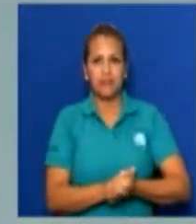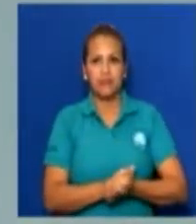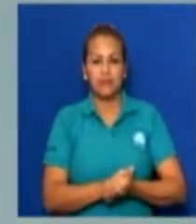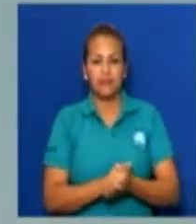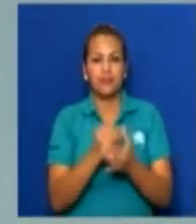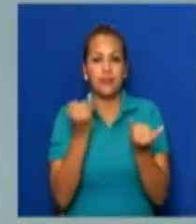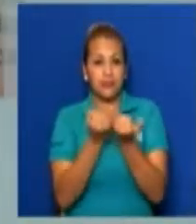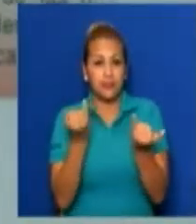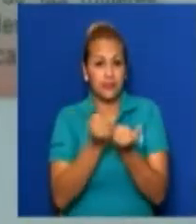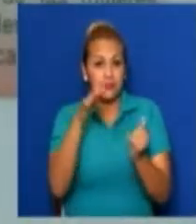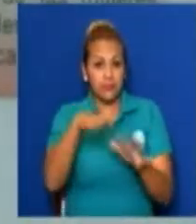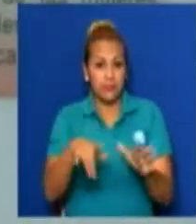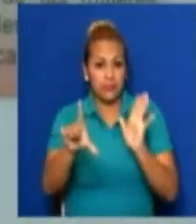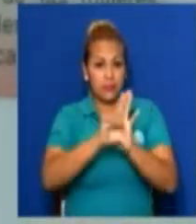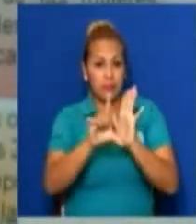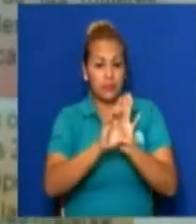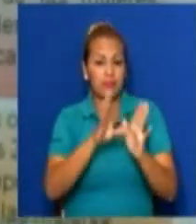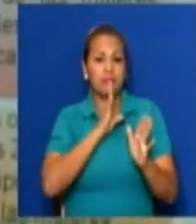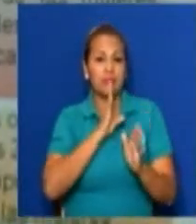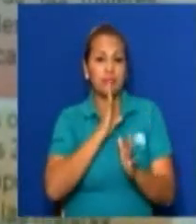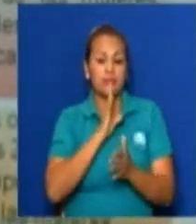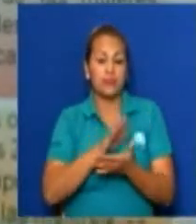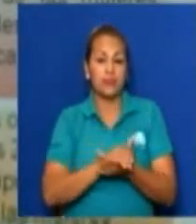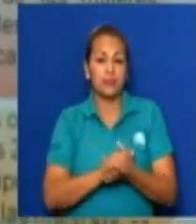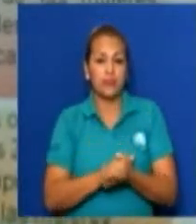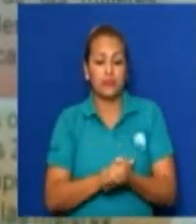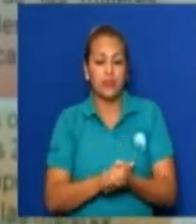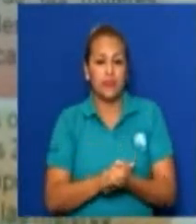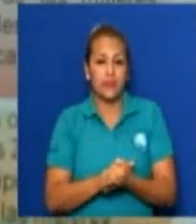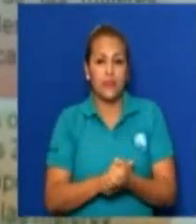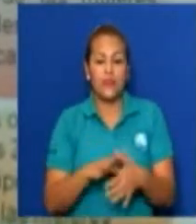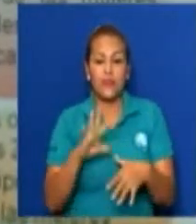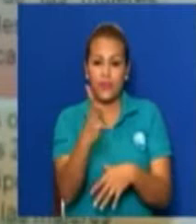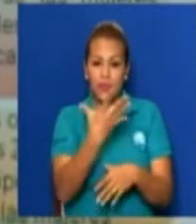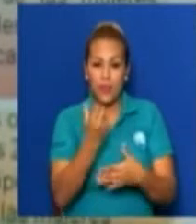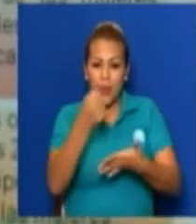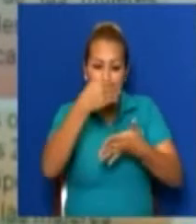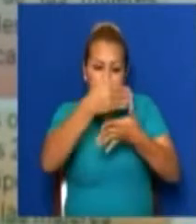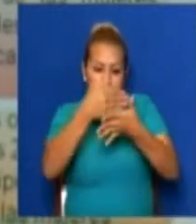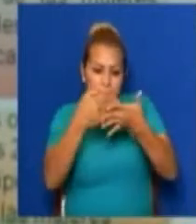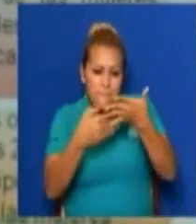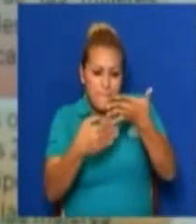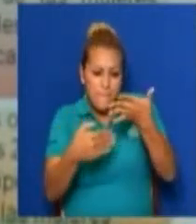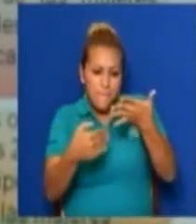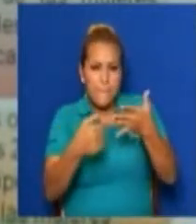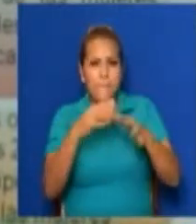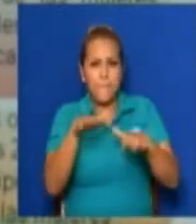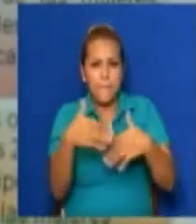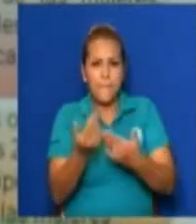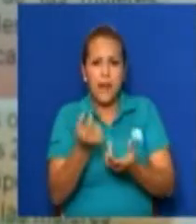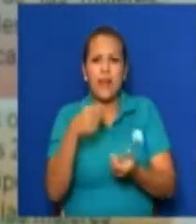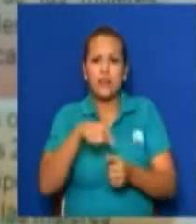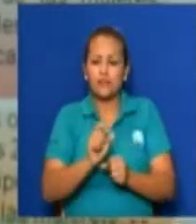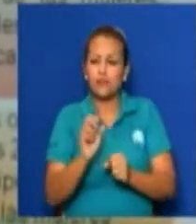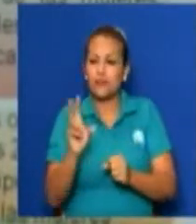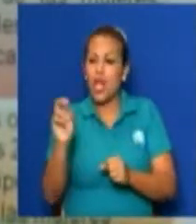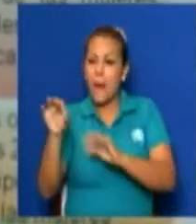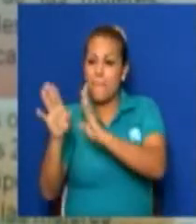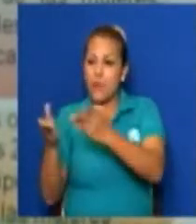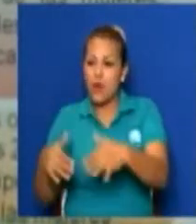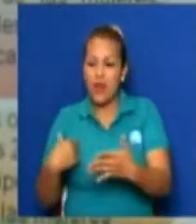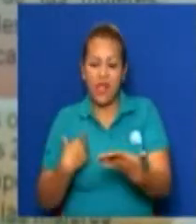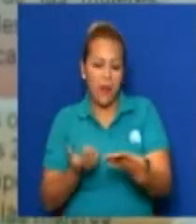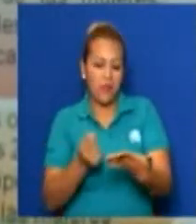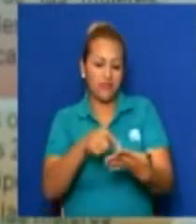Igual esta ley habla de que los requisitos de empleo para las mujeres no deben de ser